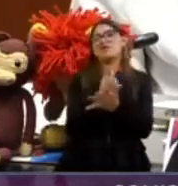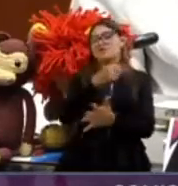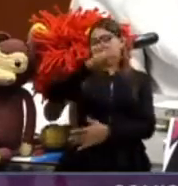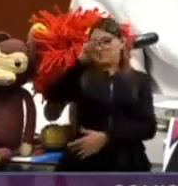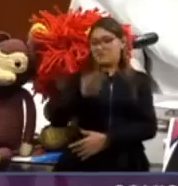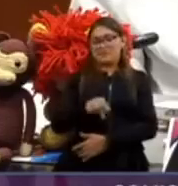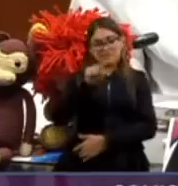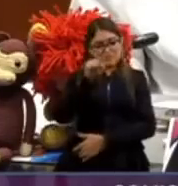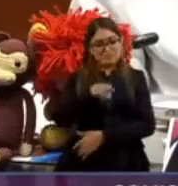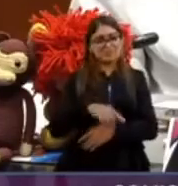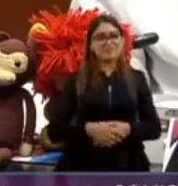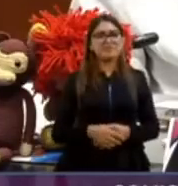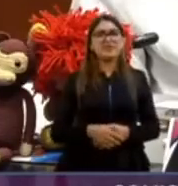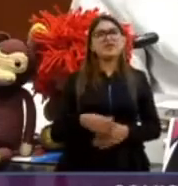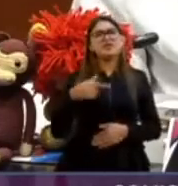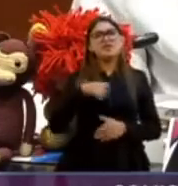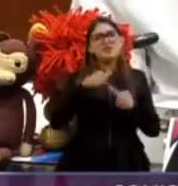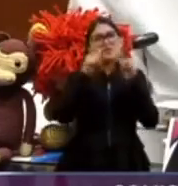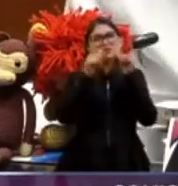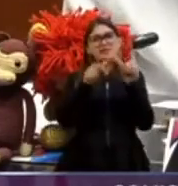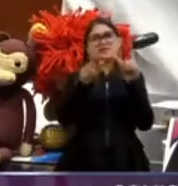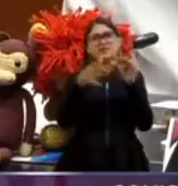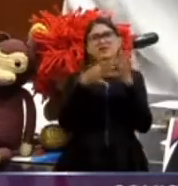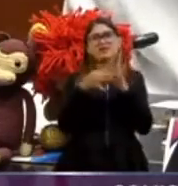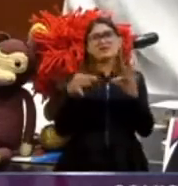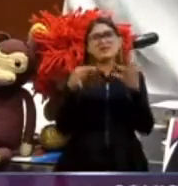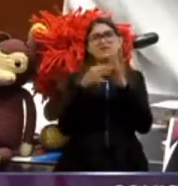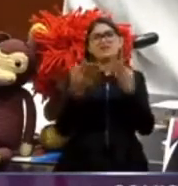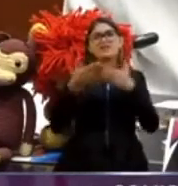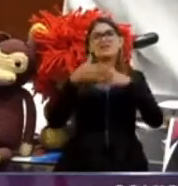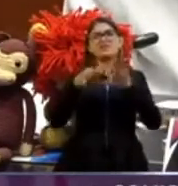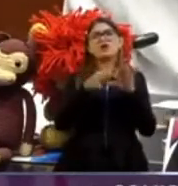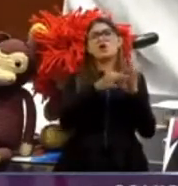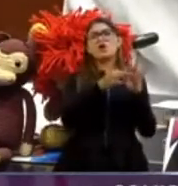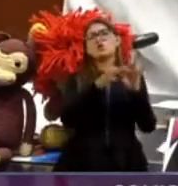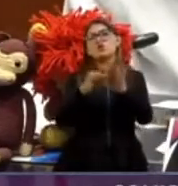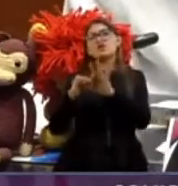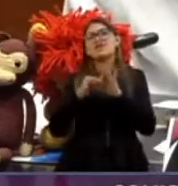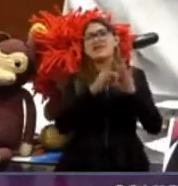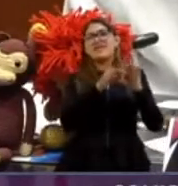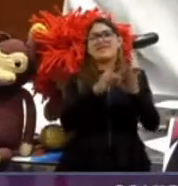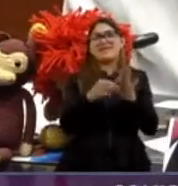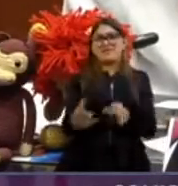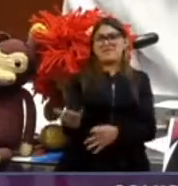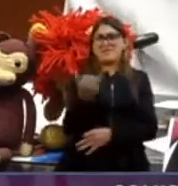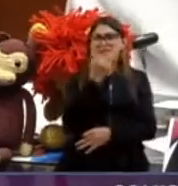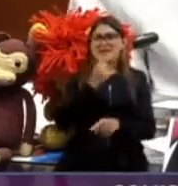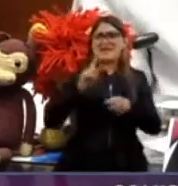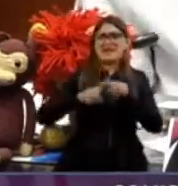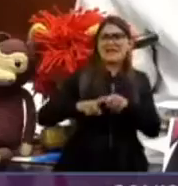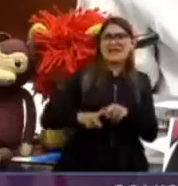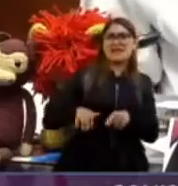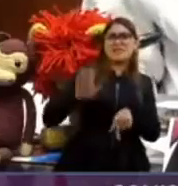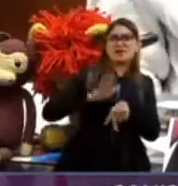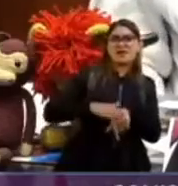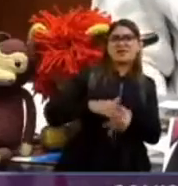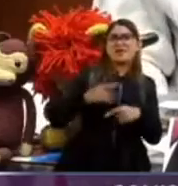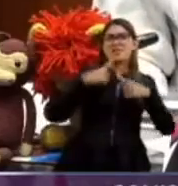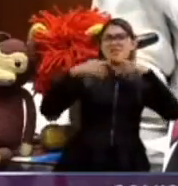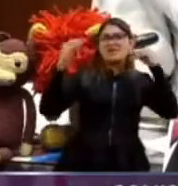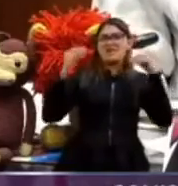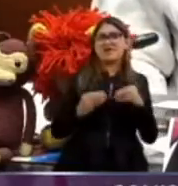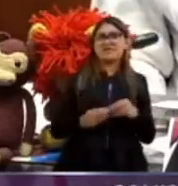tú. Te escucho hablar de unidad. Si alguien ha polarizado el debate y ha polarizado a los